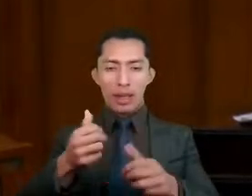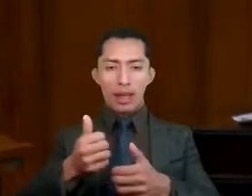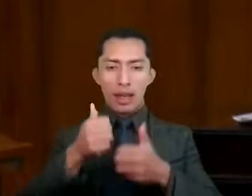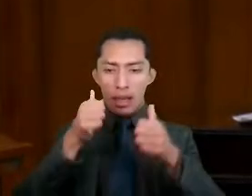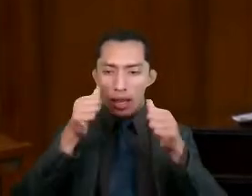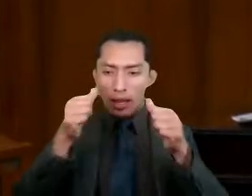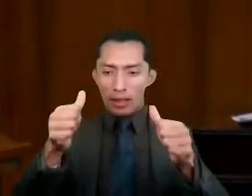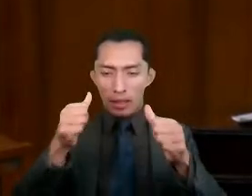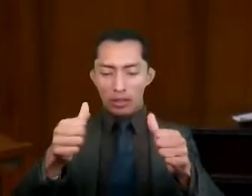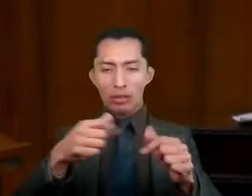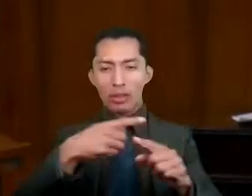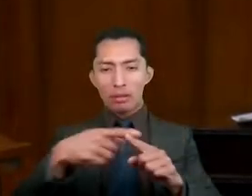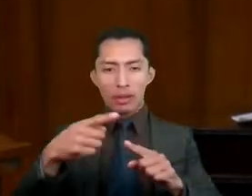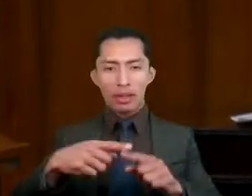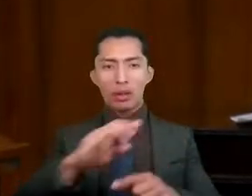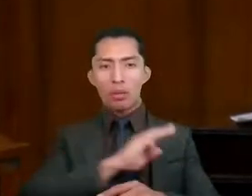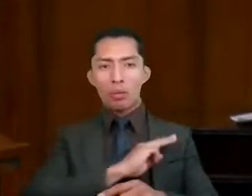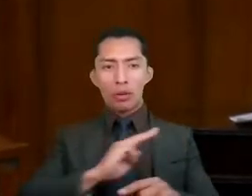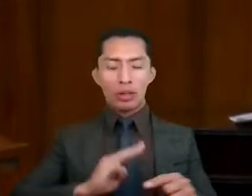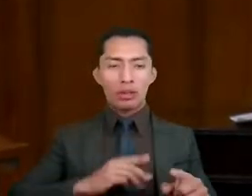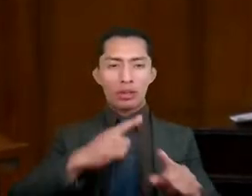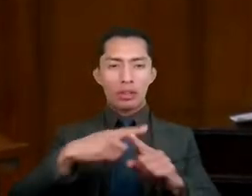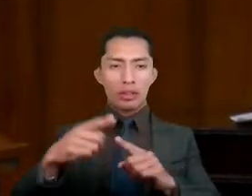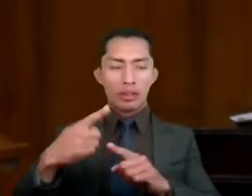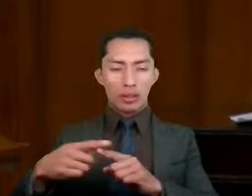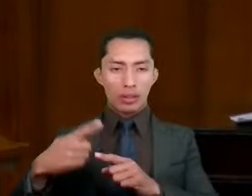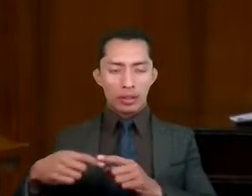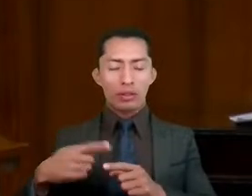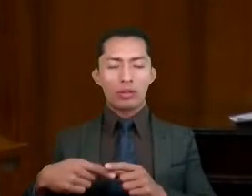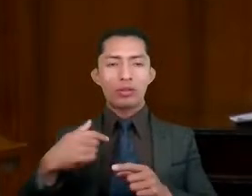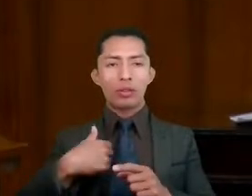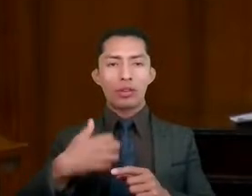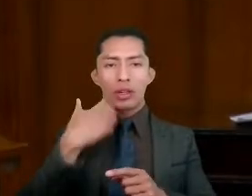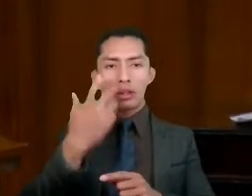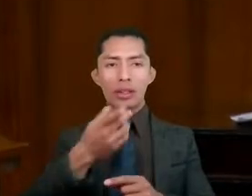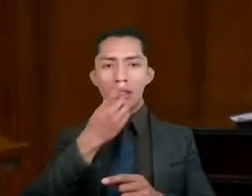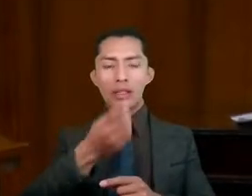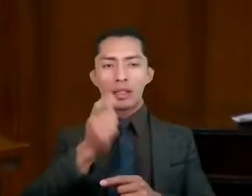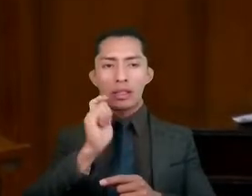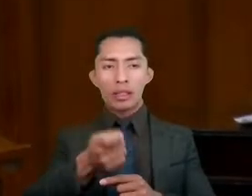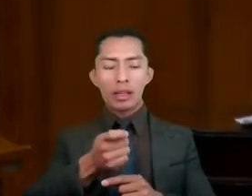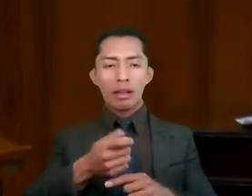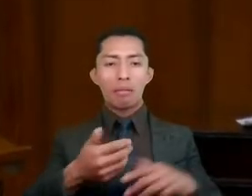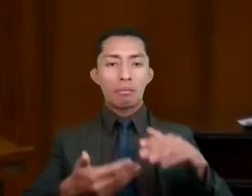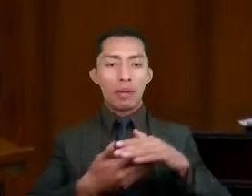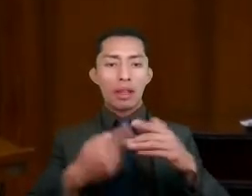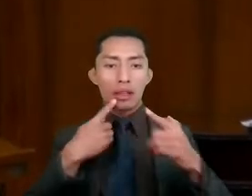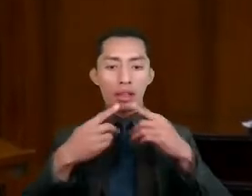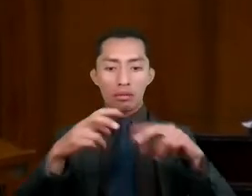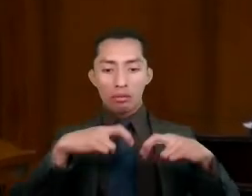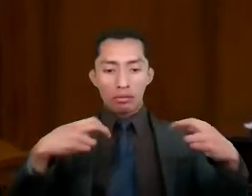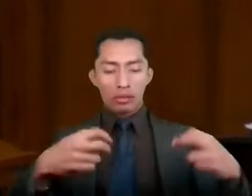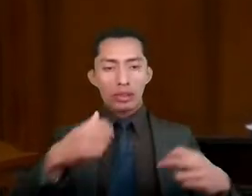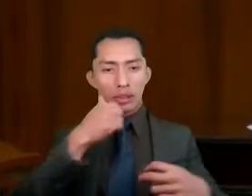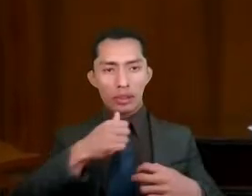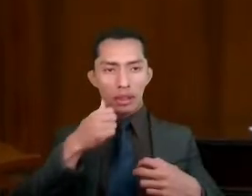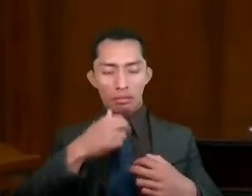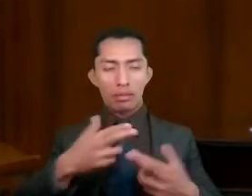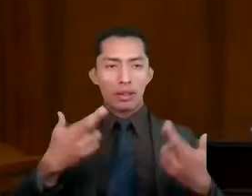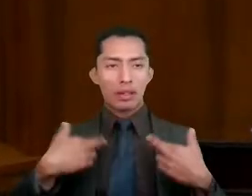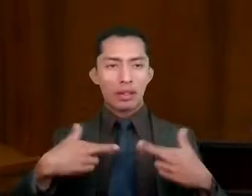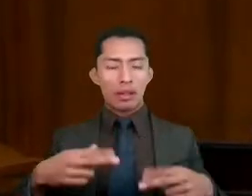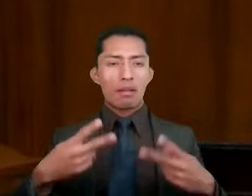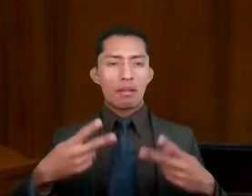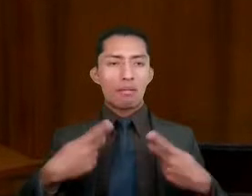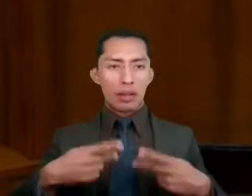a cada uno de los municipios, donde quiero comentarles que en las mesas siempre tenemos representación la Secretaría General de